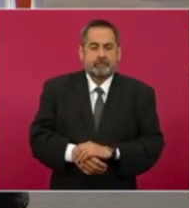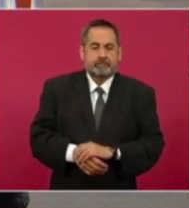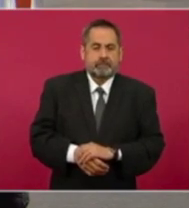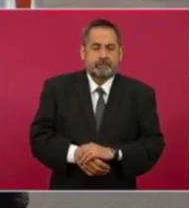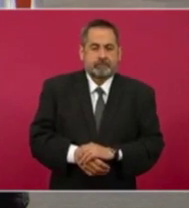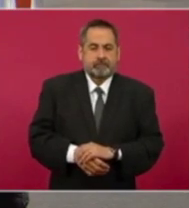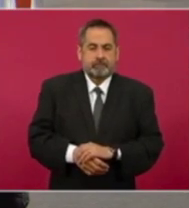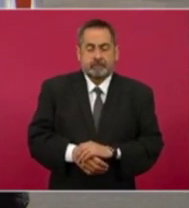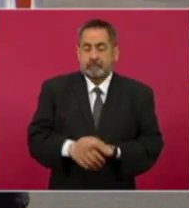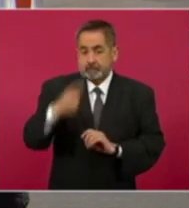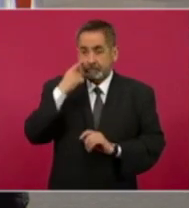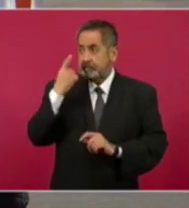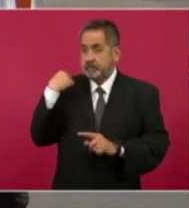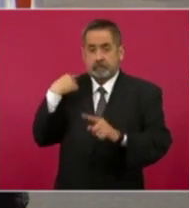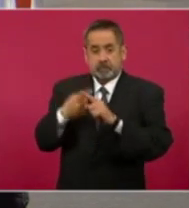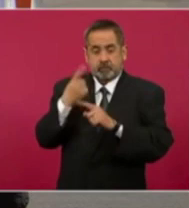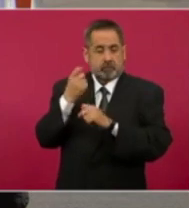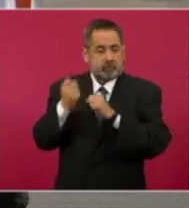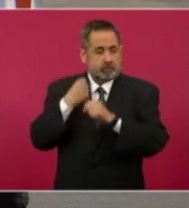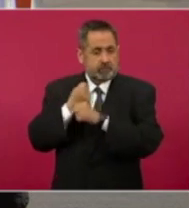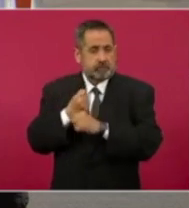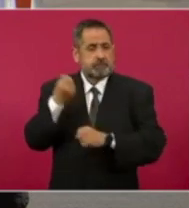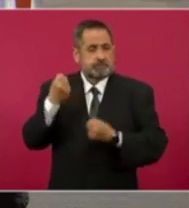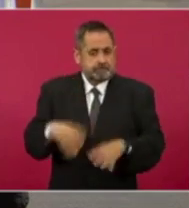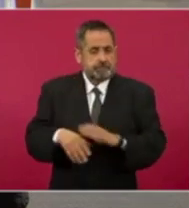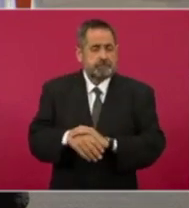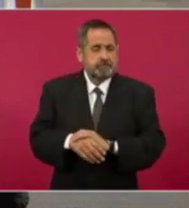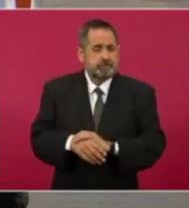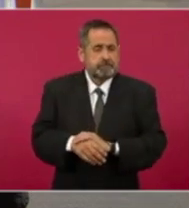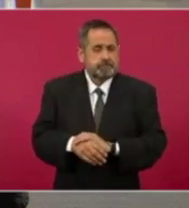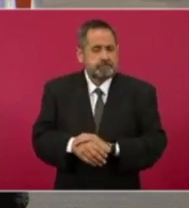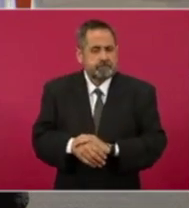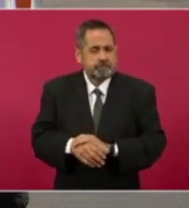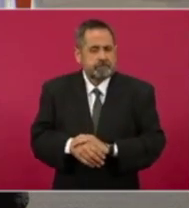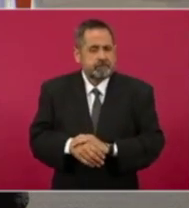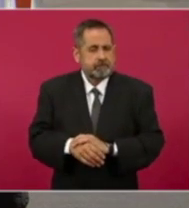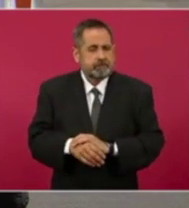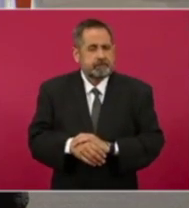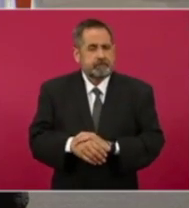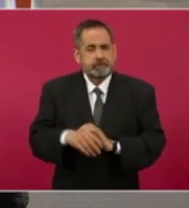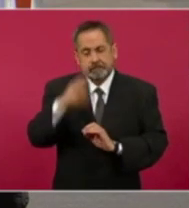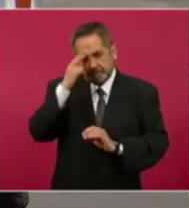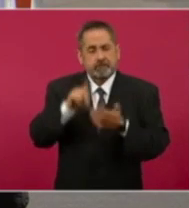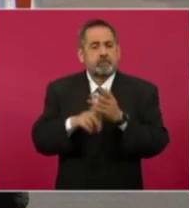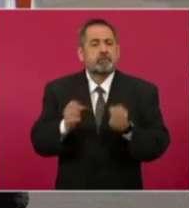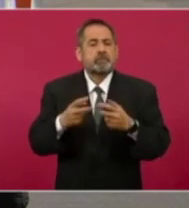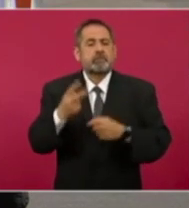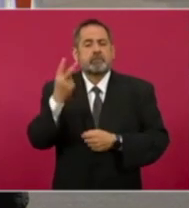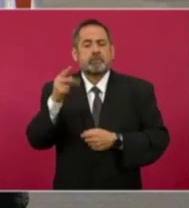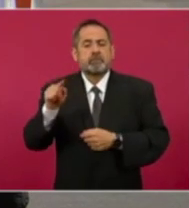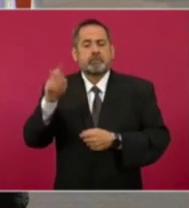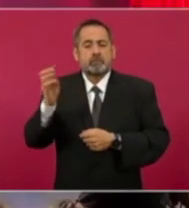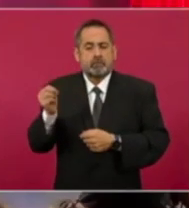la pérdida en el año, la depreciación de México, 2.9.